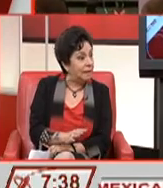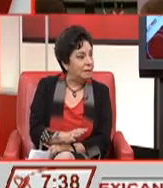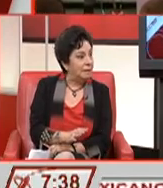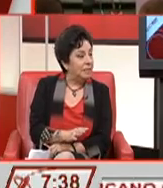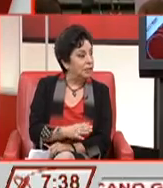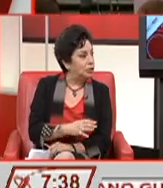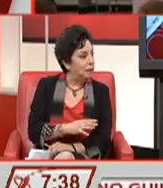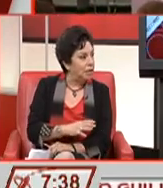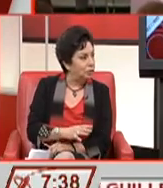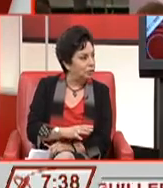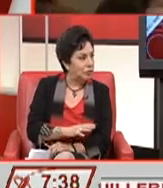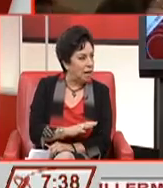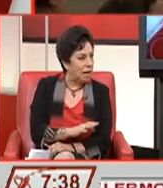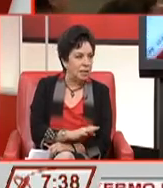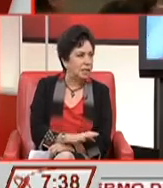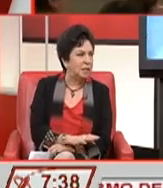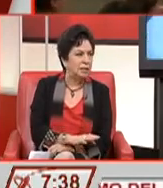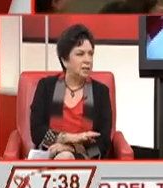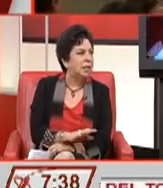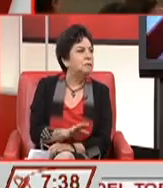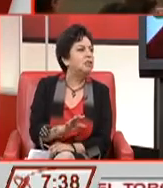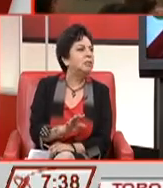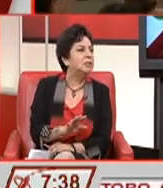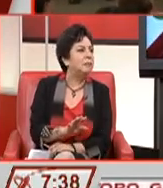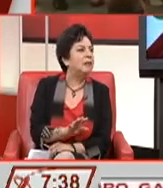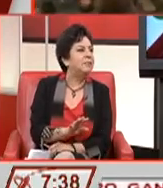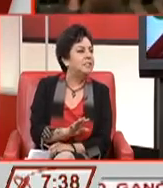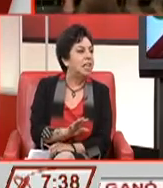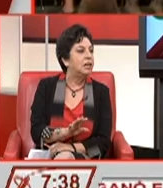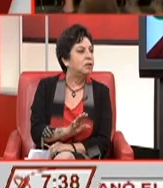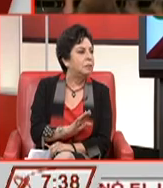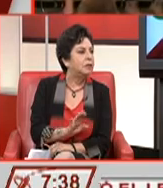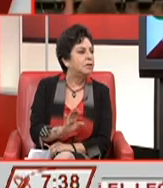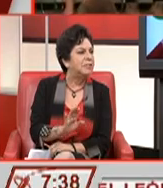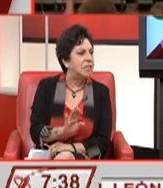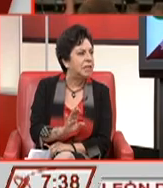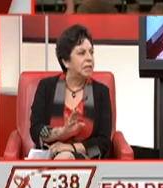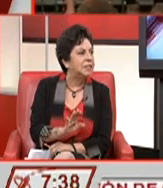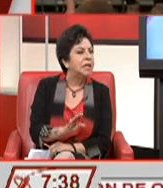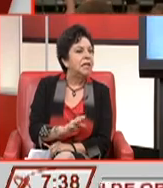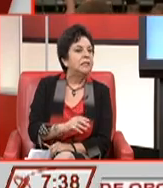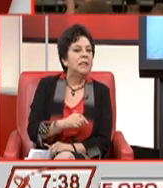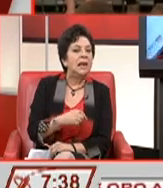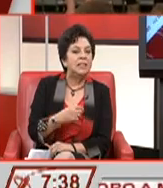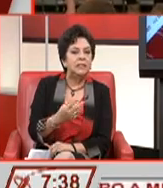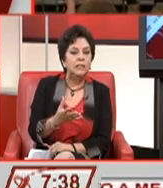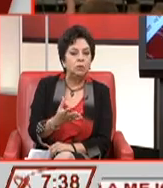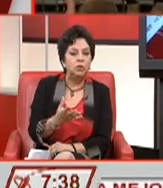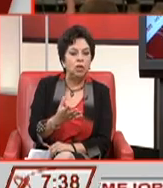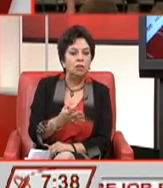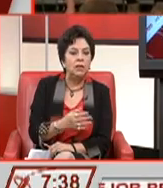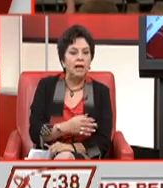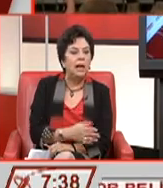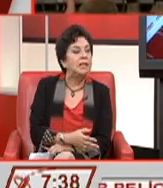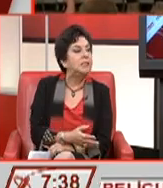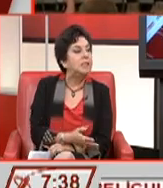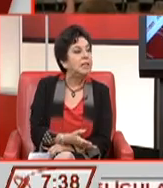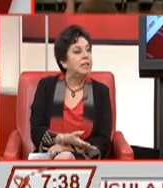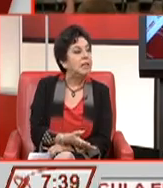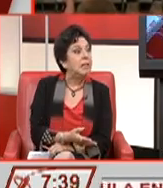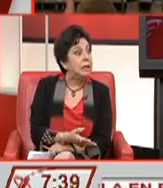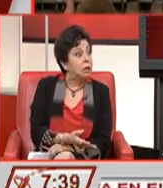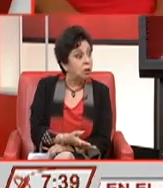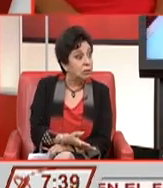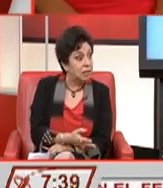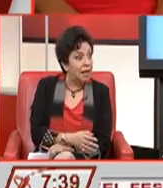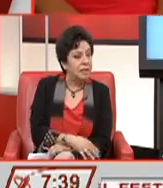de tierra. Estoy hablando de que hay 6 millones de beneficiarios y beneficiarias de la distribución de la